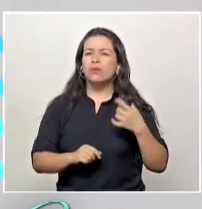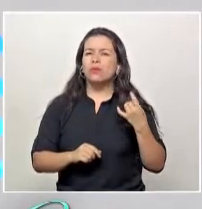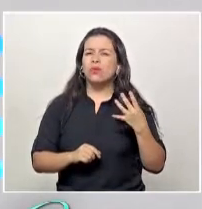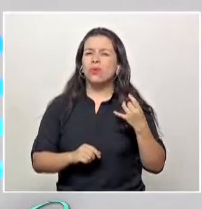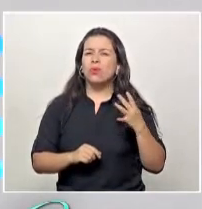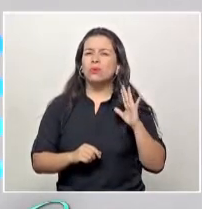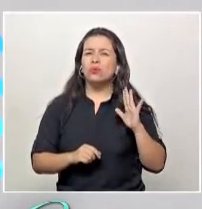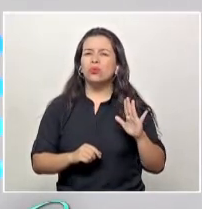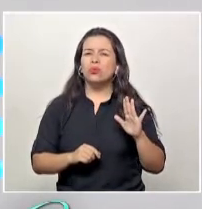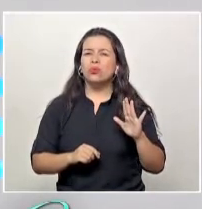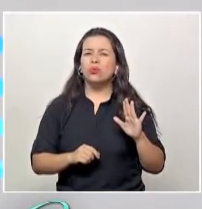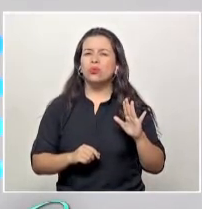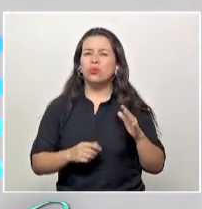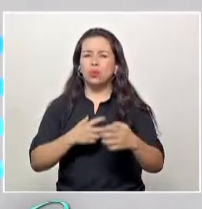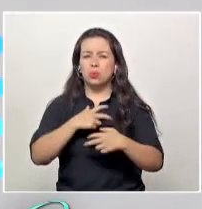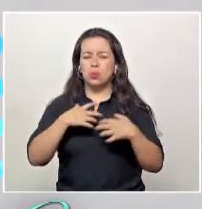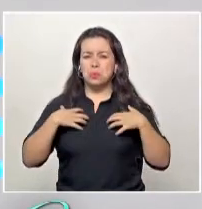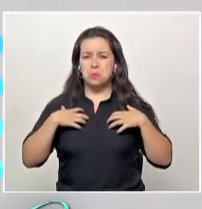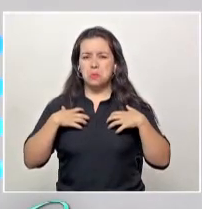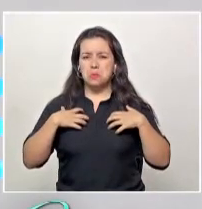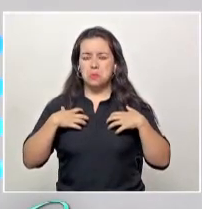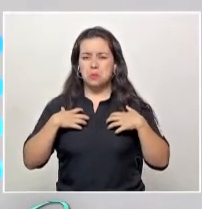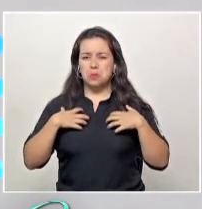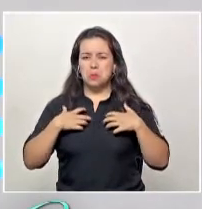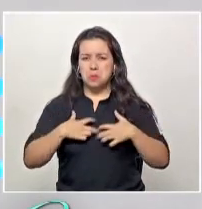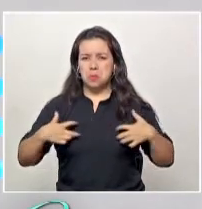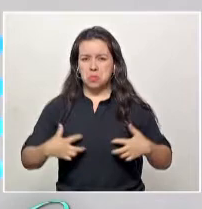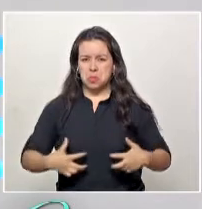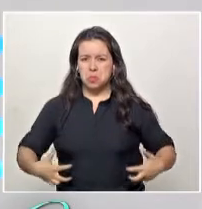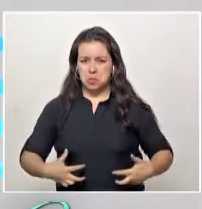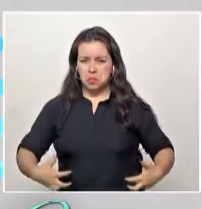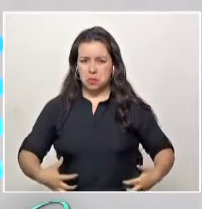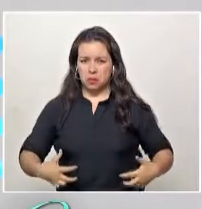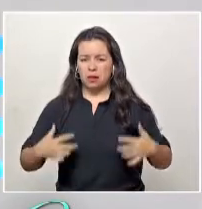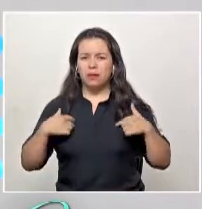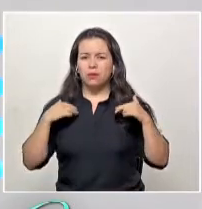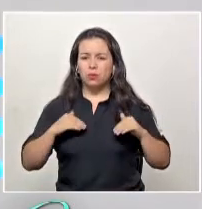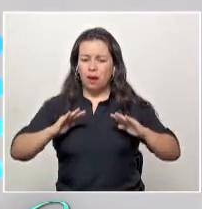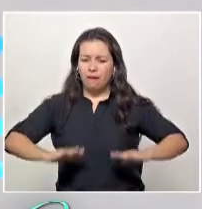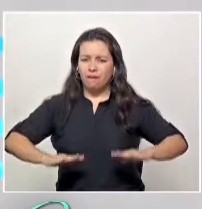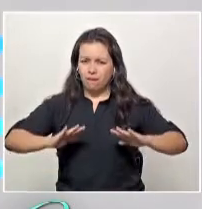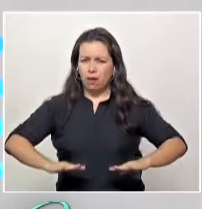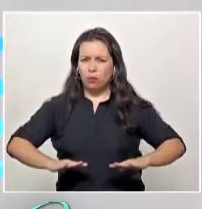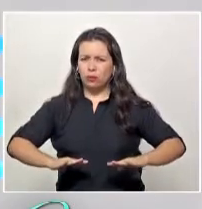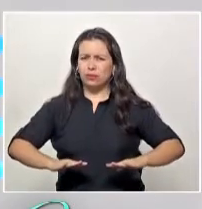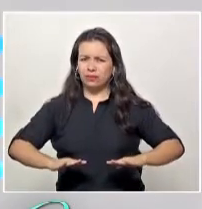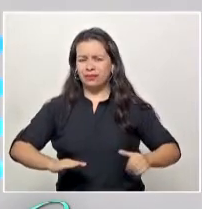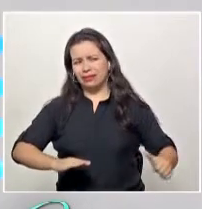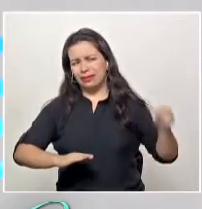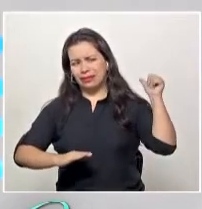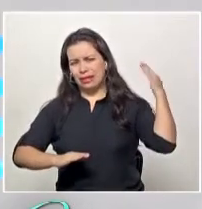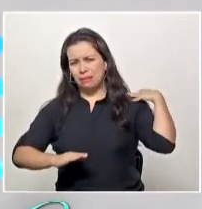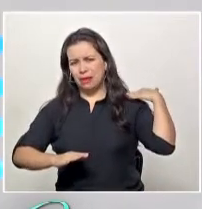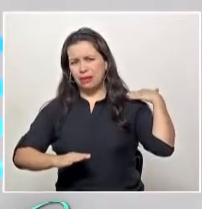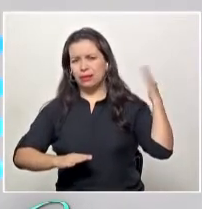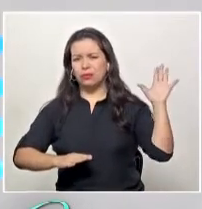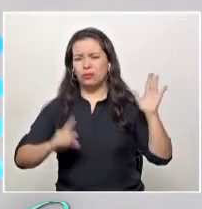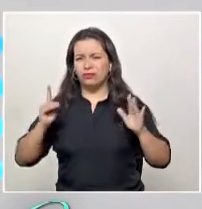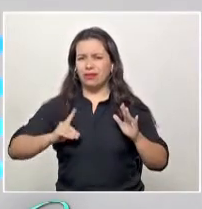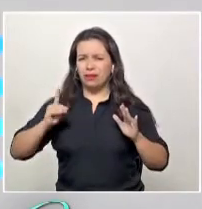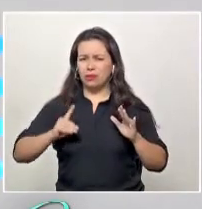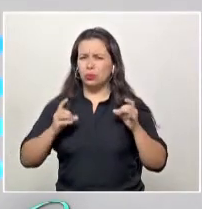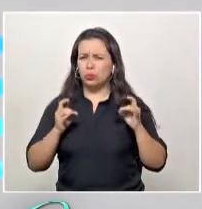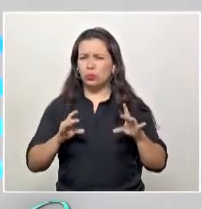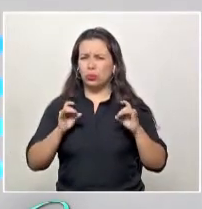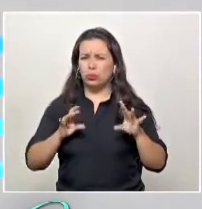derecho en la parte central de las costillas, en mi radio también hacia abajo, y ahora lo tengo detrás de la espalda al lado derecho. Me han